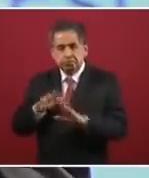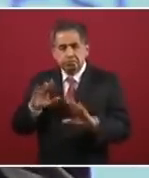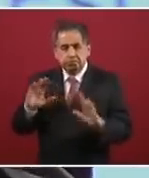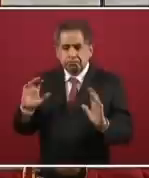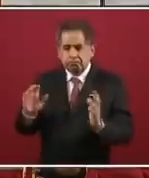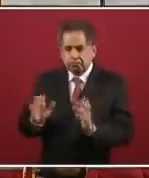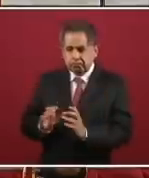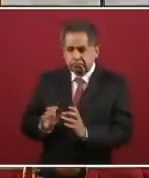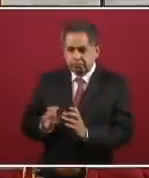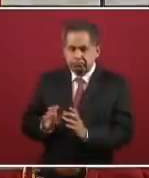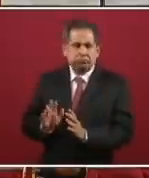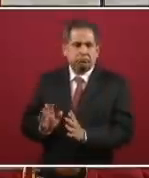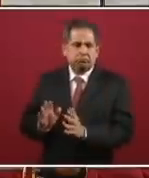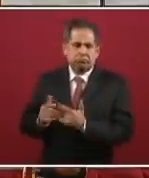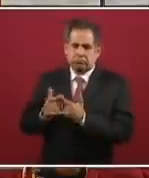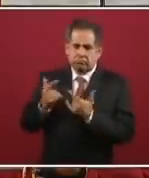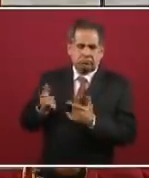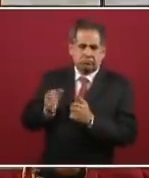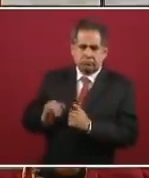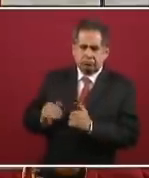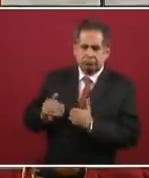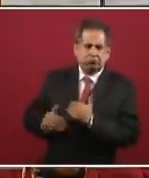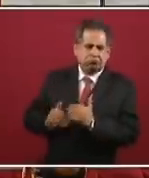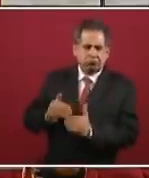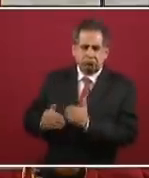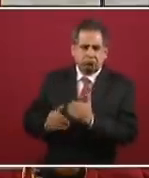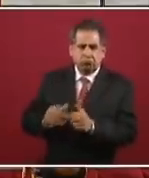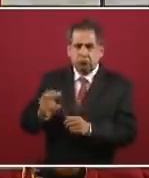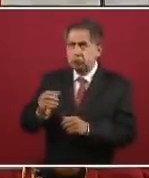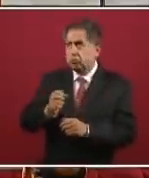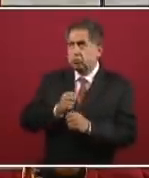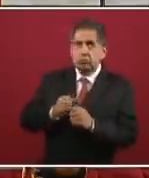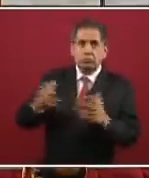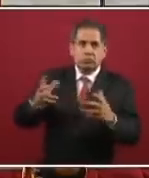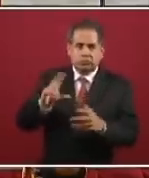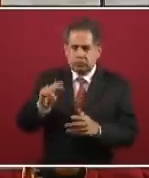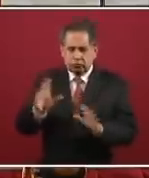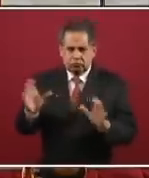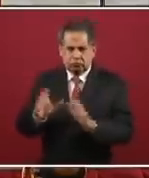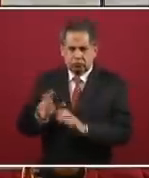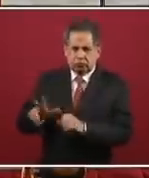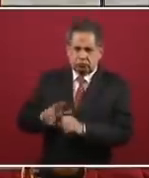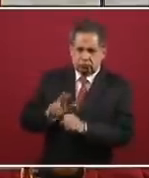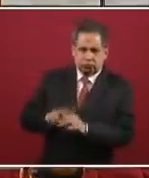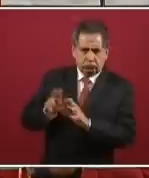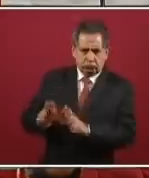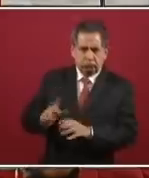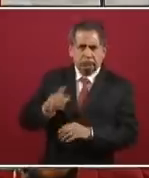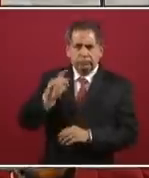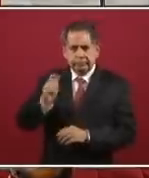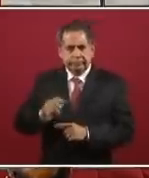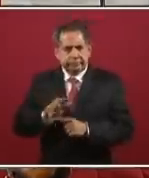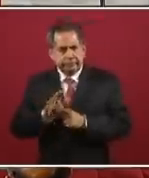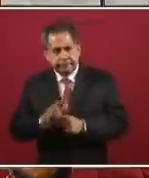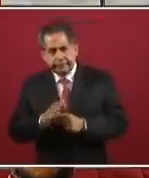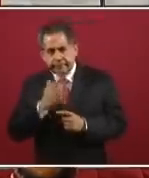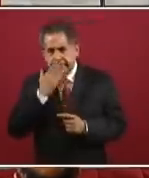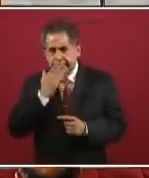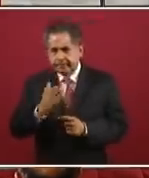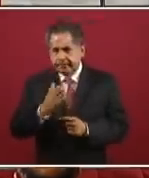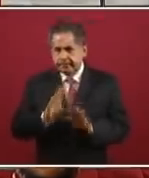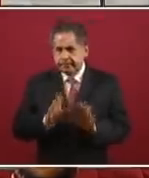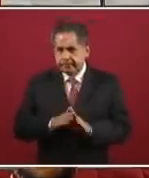sido históricamente los que hemos observado en los últimos años. Es decir, saldremos de una circunstancia